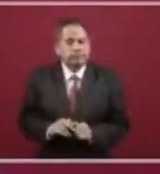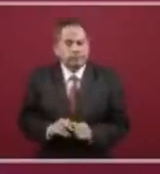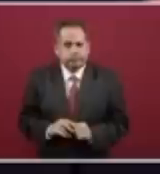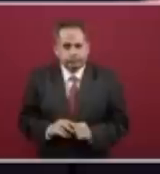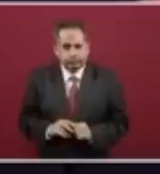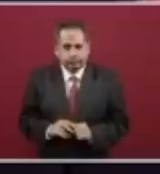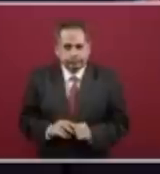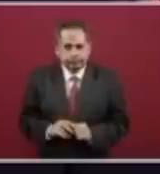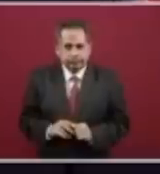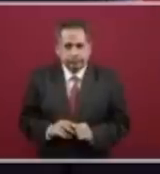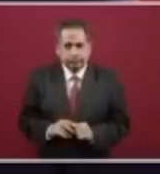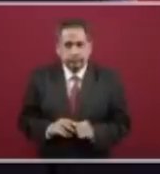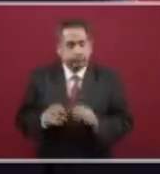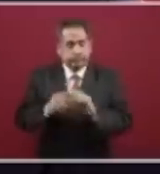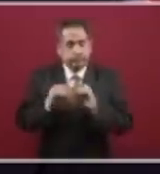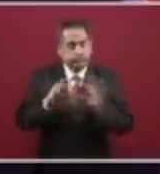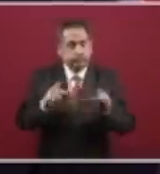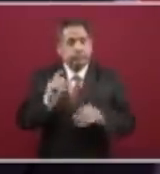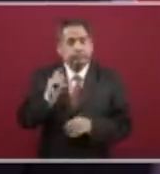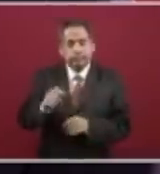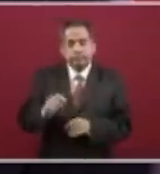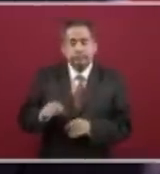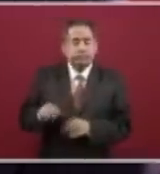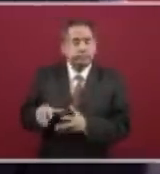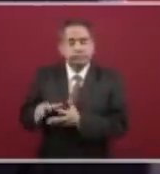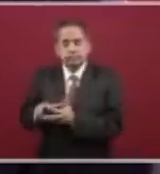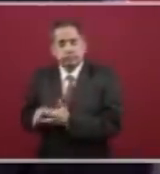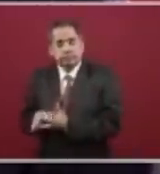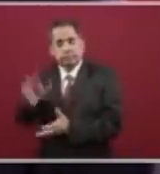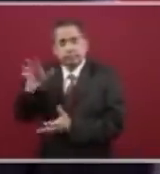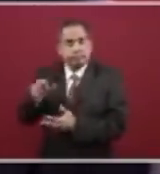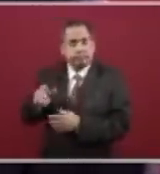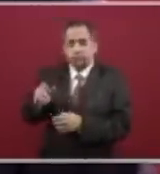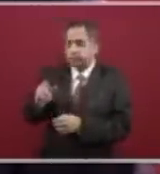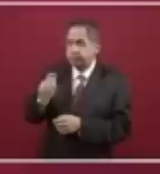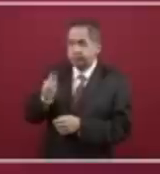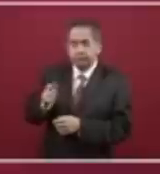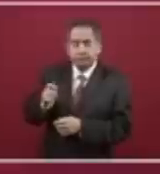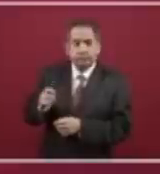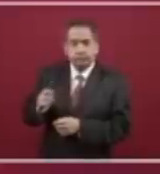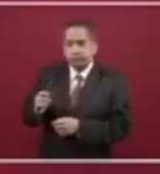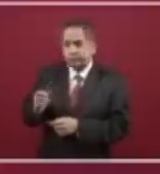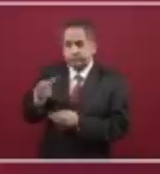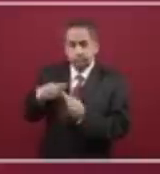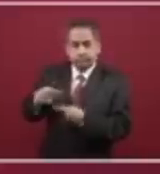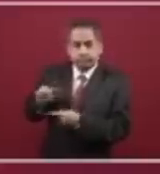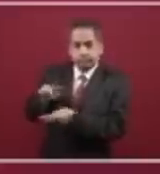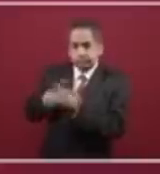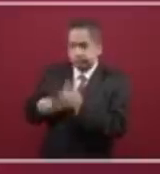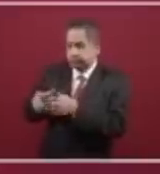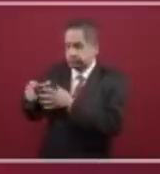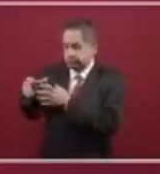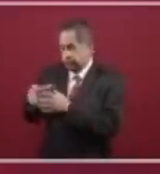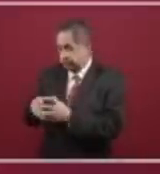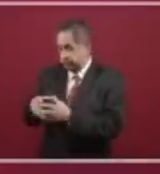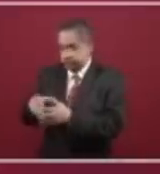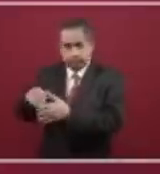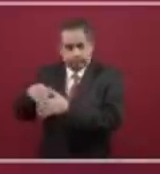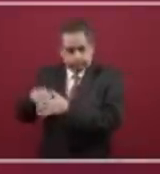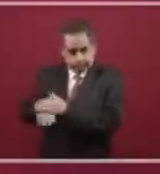que la mayor parte de los que buscan ir a